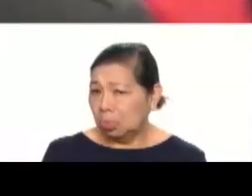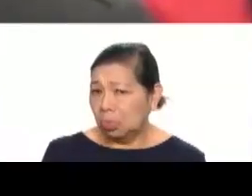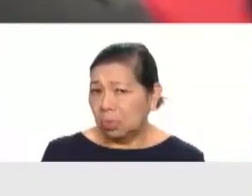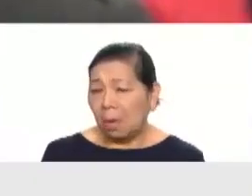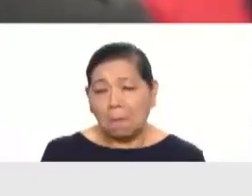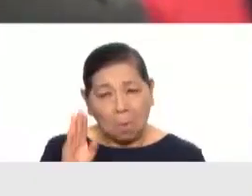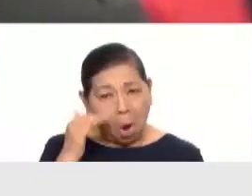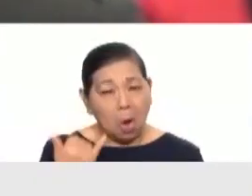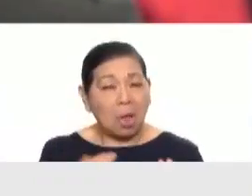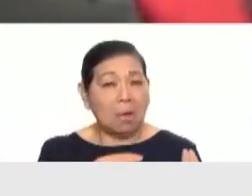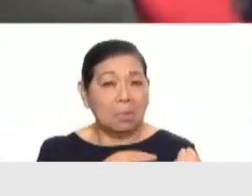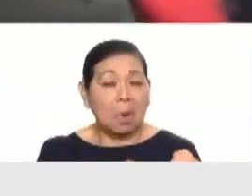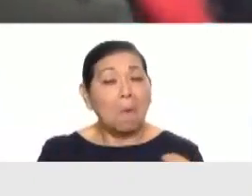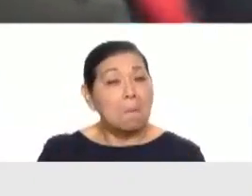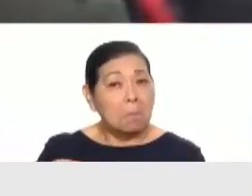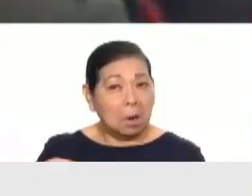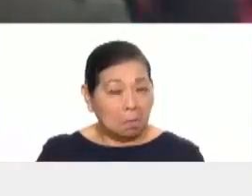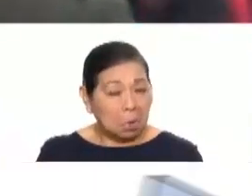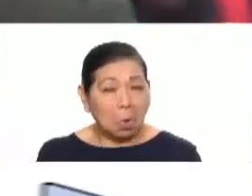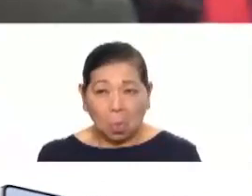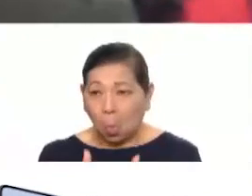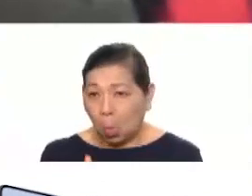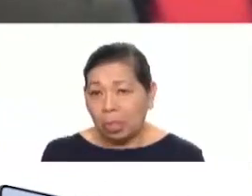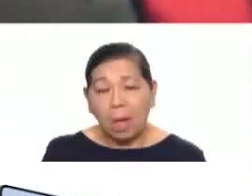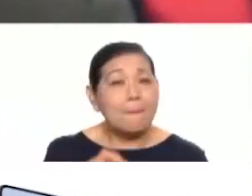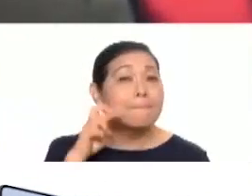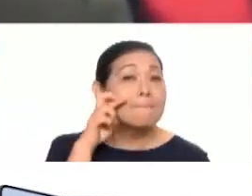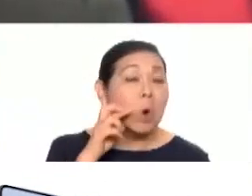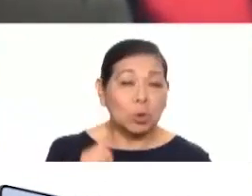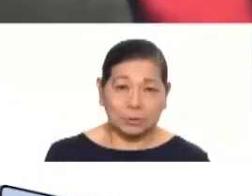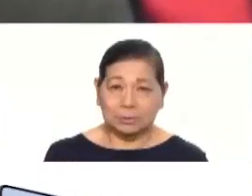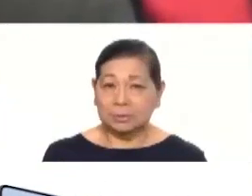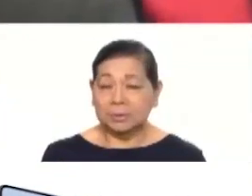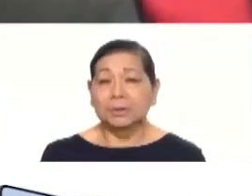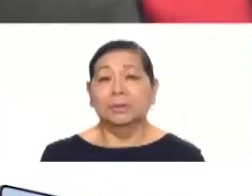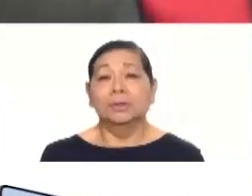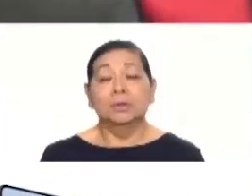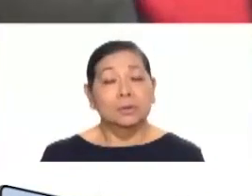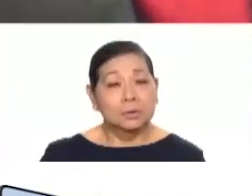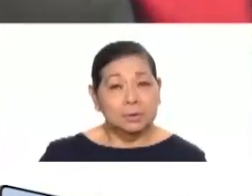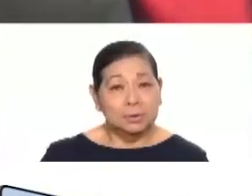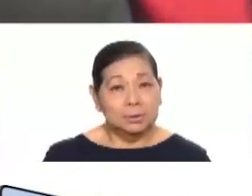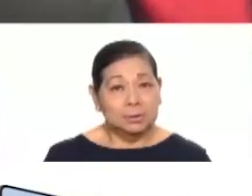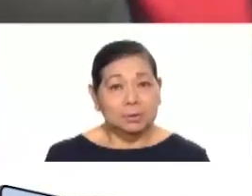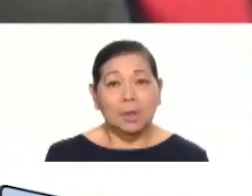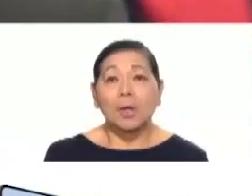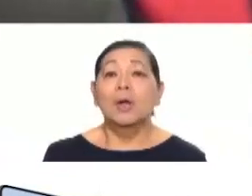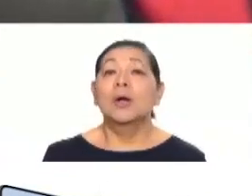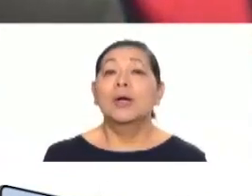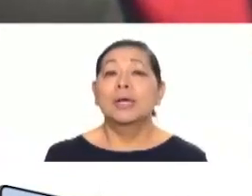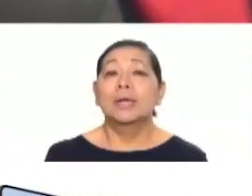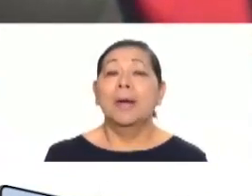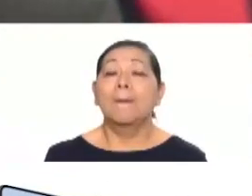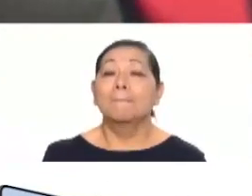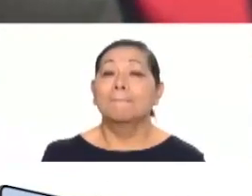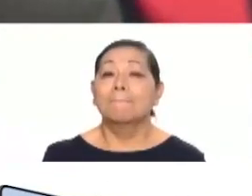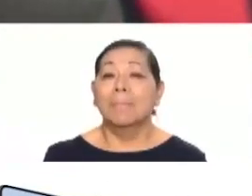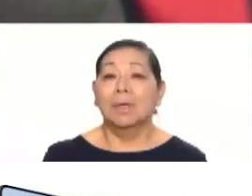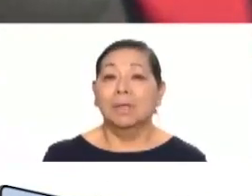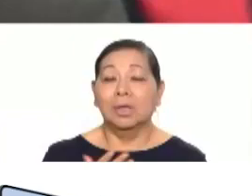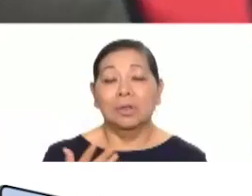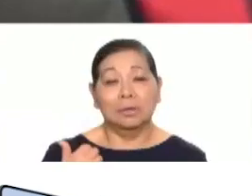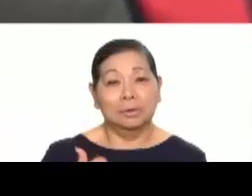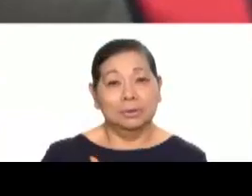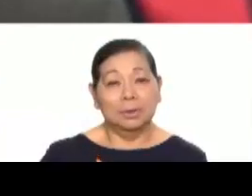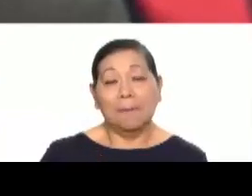todo ha vuelto bajo el control del orden interno a cargo de esa policía. Hoy por hoy, tenemos que